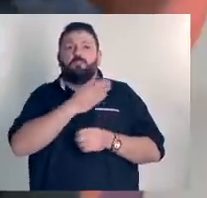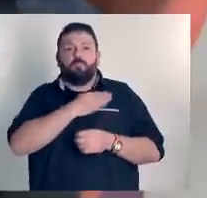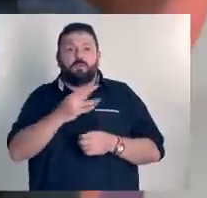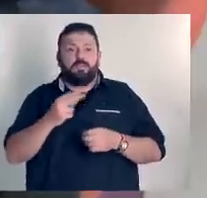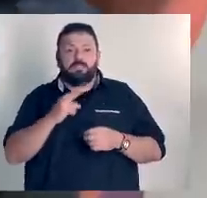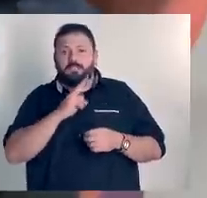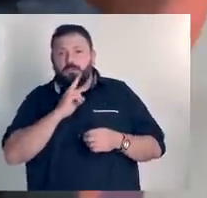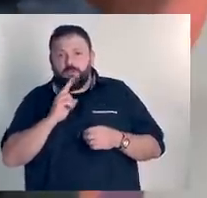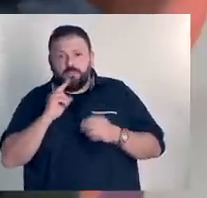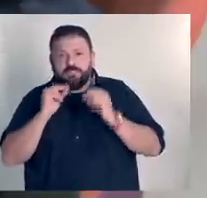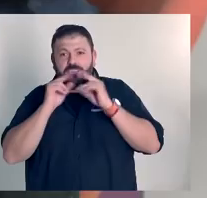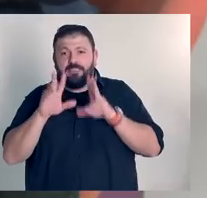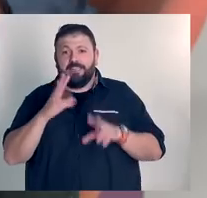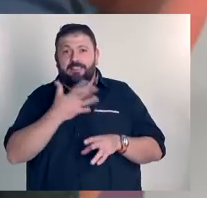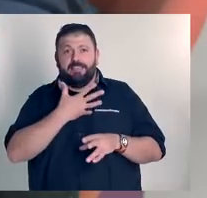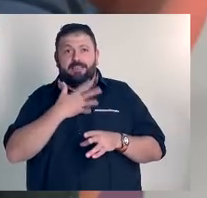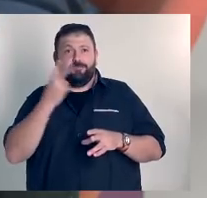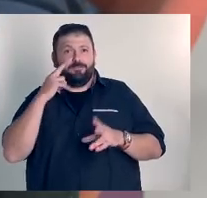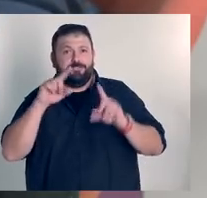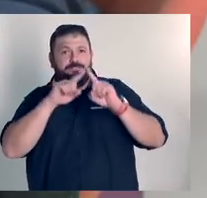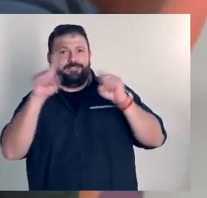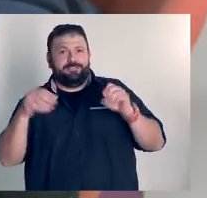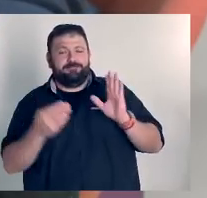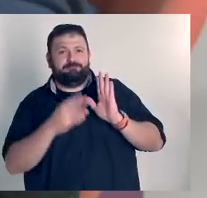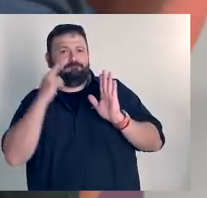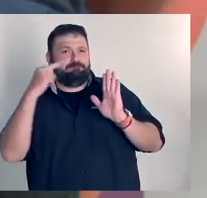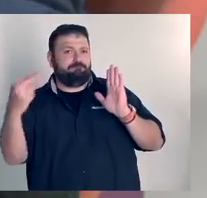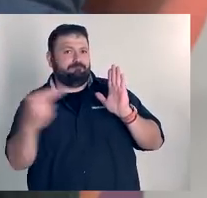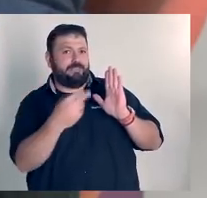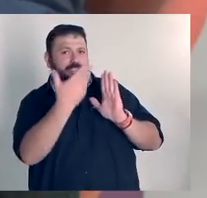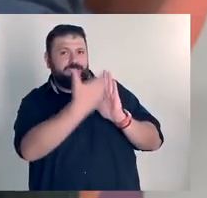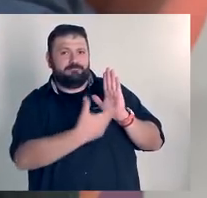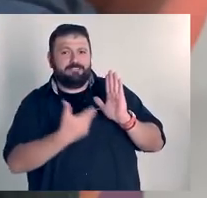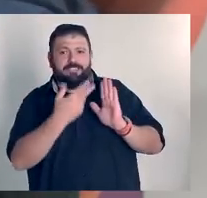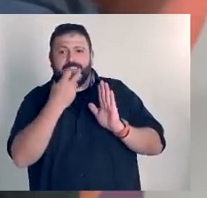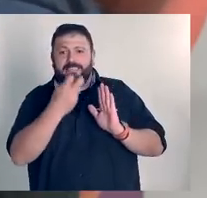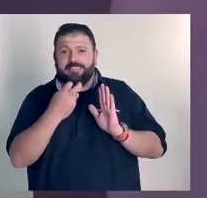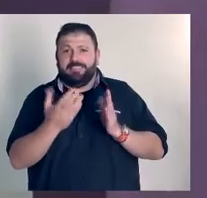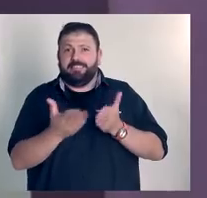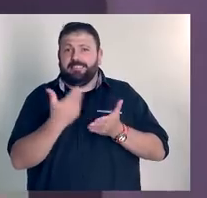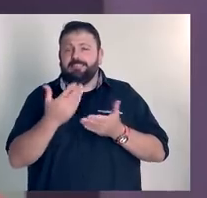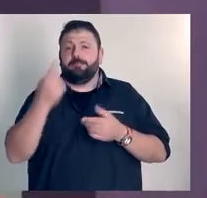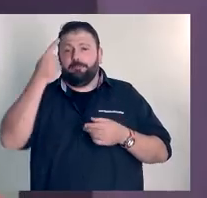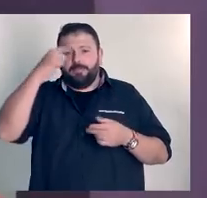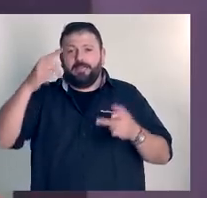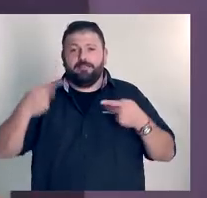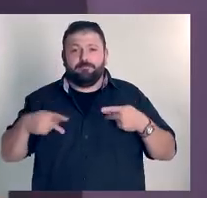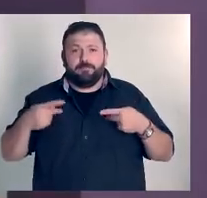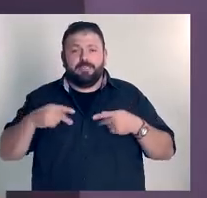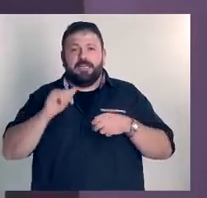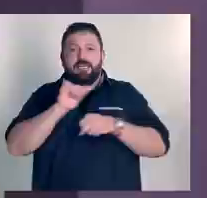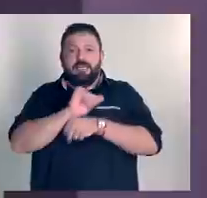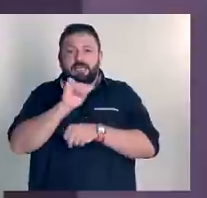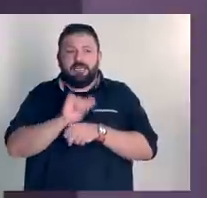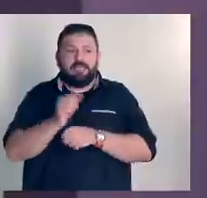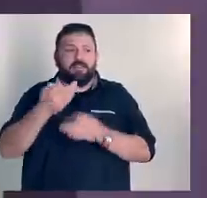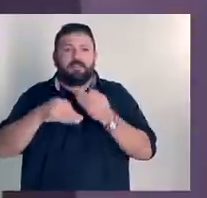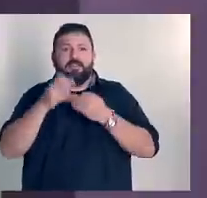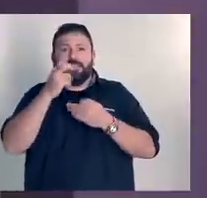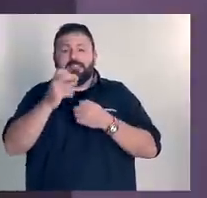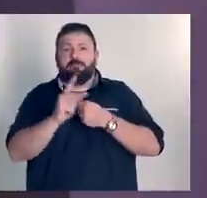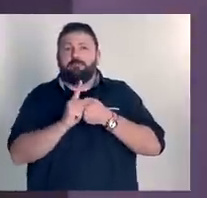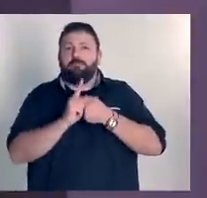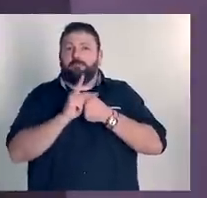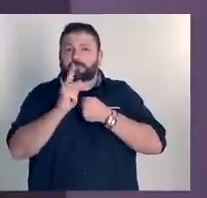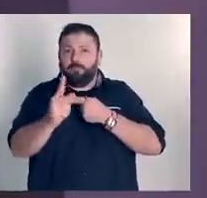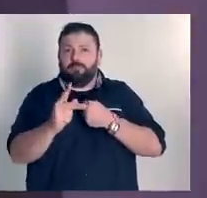por acá tenemos uno de muestra para que vean todas las personas de Argentina, que vean que, bueno, próximamente van a tener